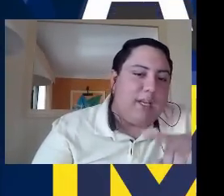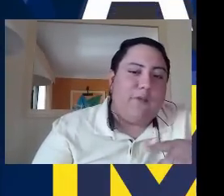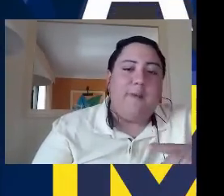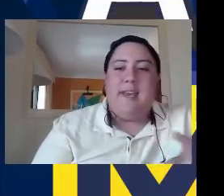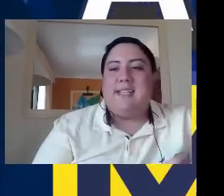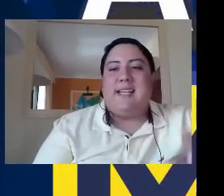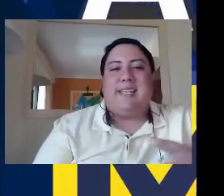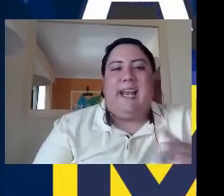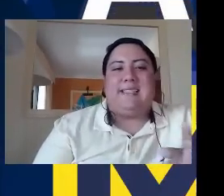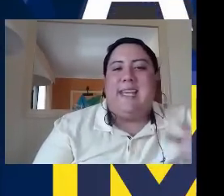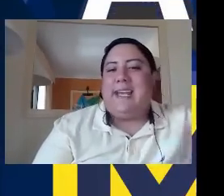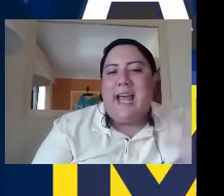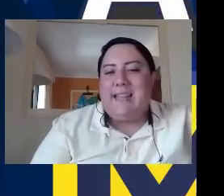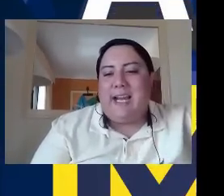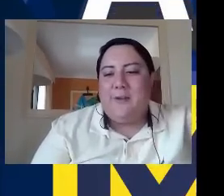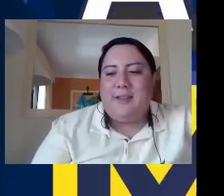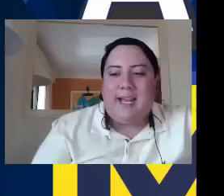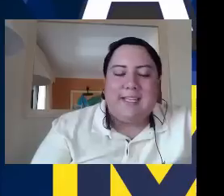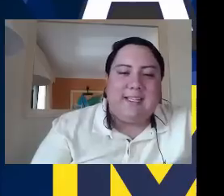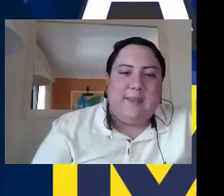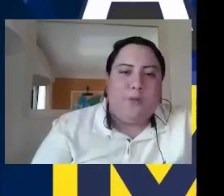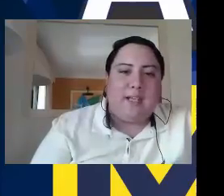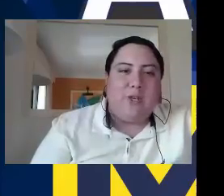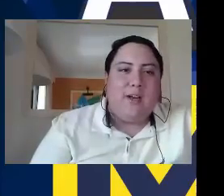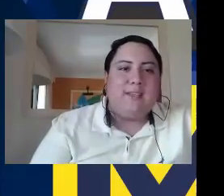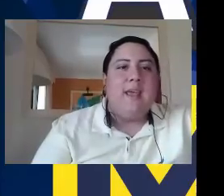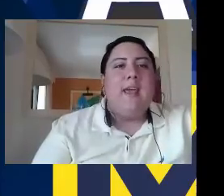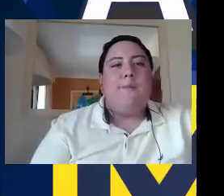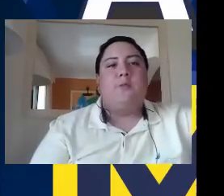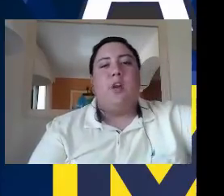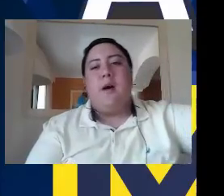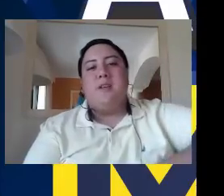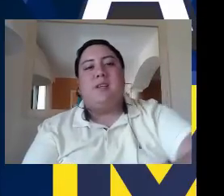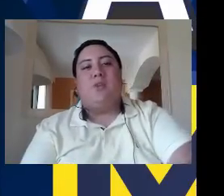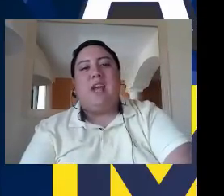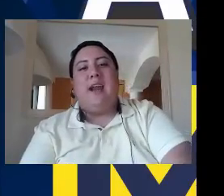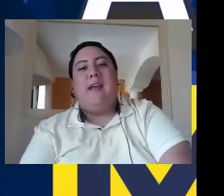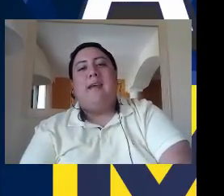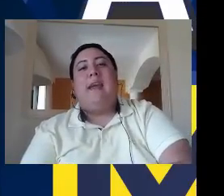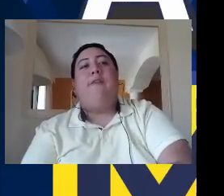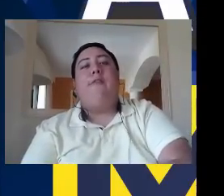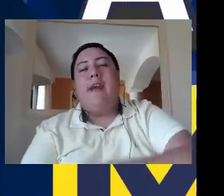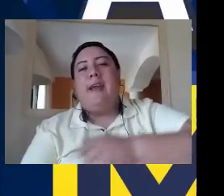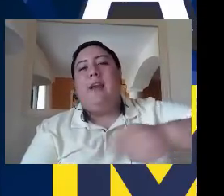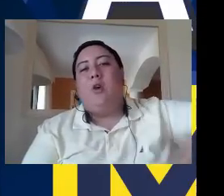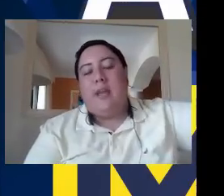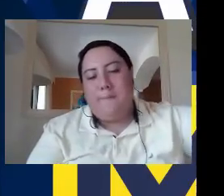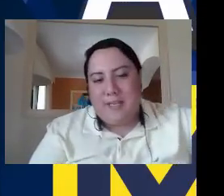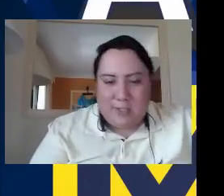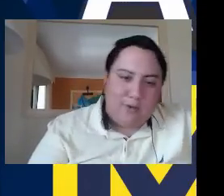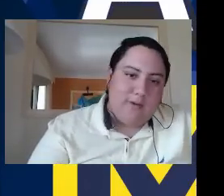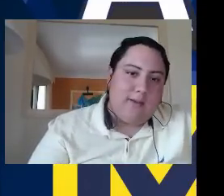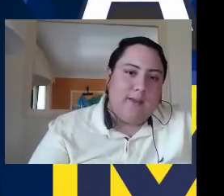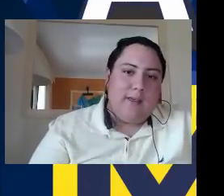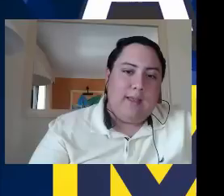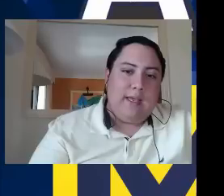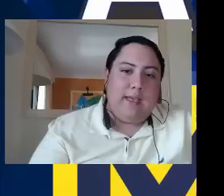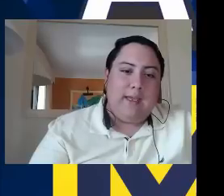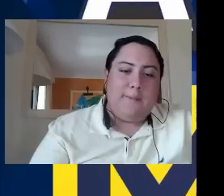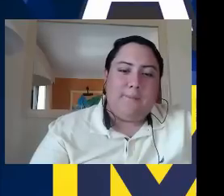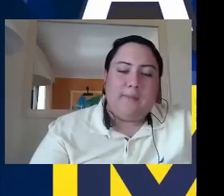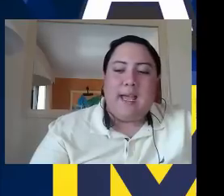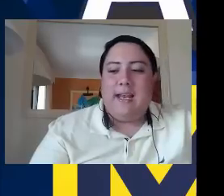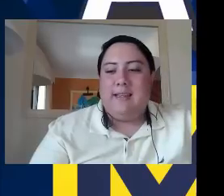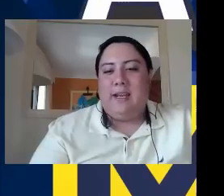organizaciones feministas que les encanta reventar ese tipo de acciones y pues bueno vamos a escuchar qué fue lo que pasó